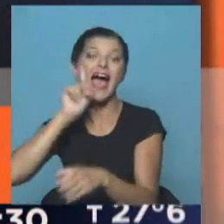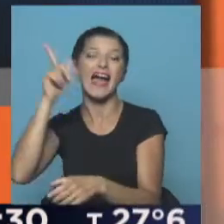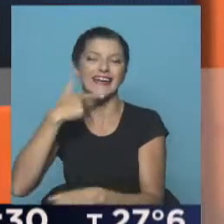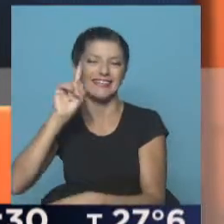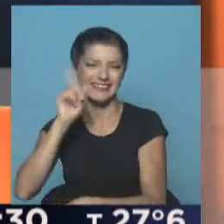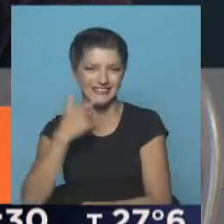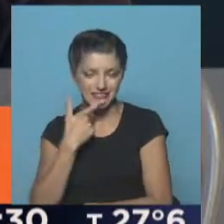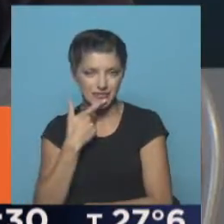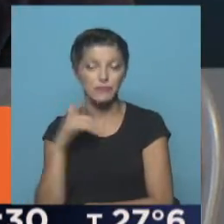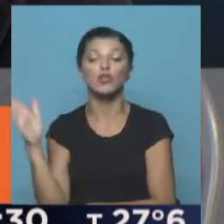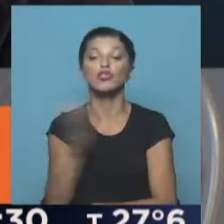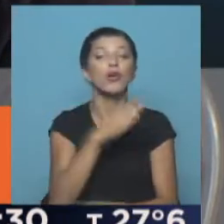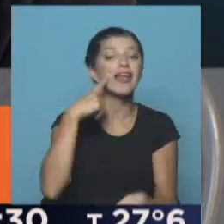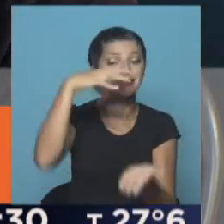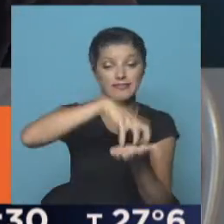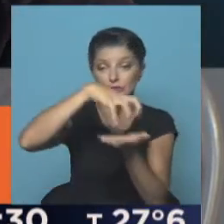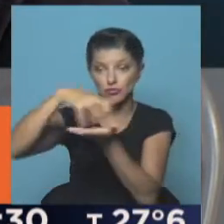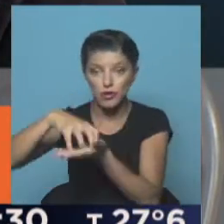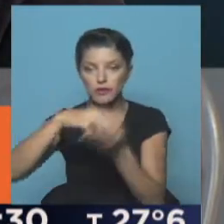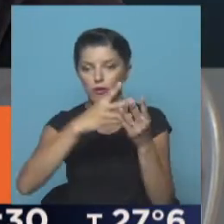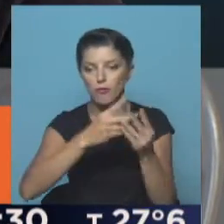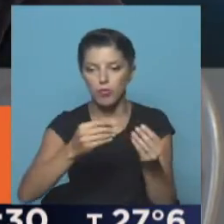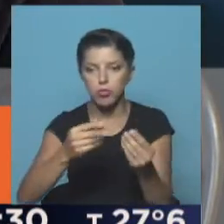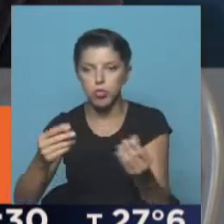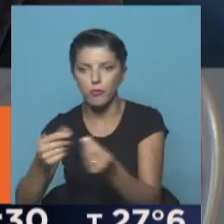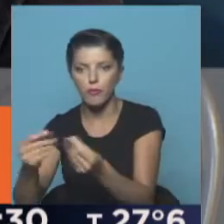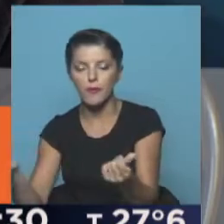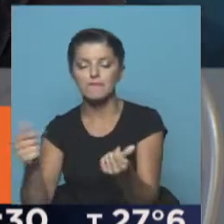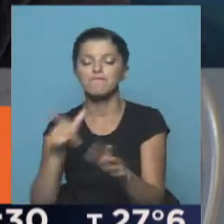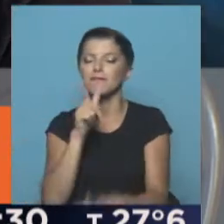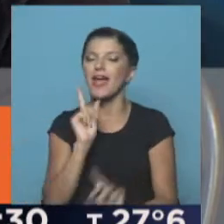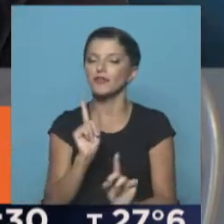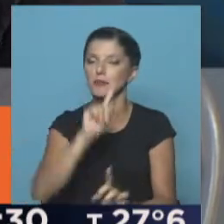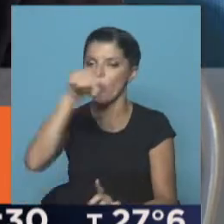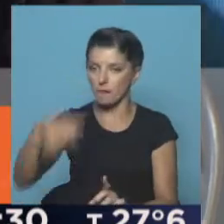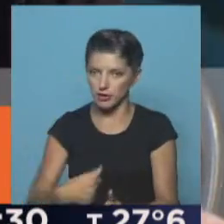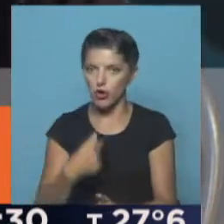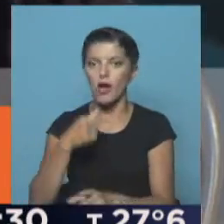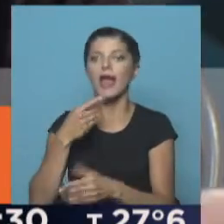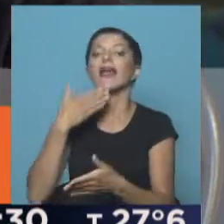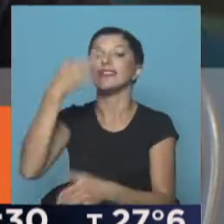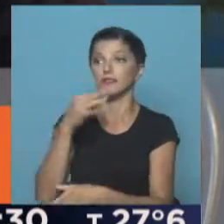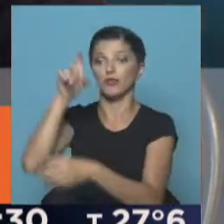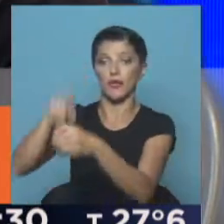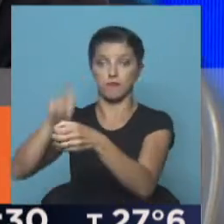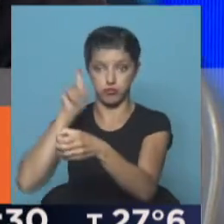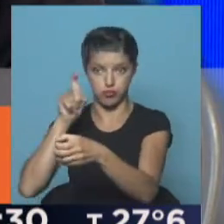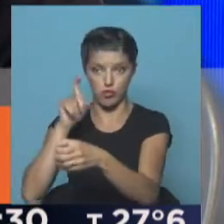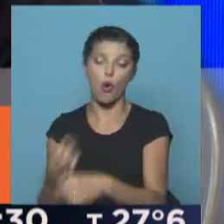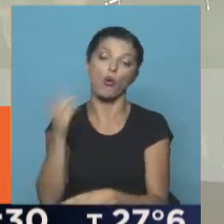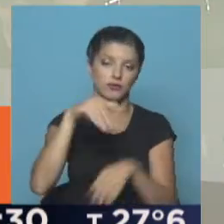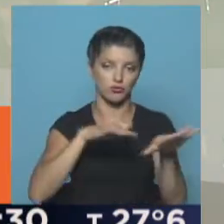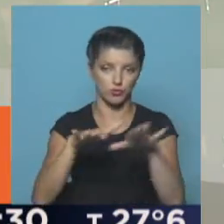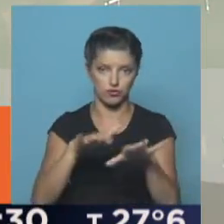instituciones se fueron desarmando y creo que eso fue lo que generó tanto el Brexit como otro tipo de situaciones que